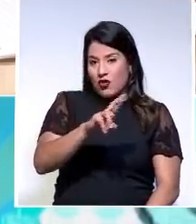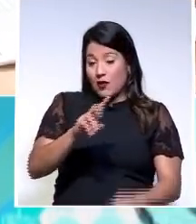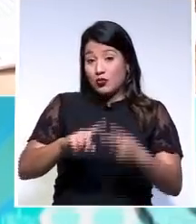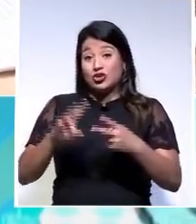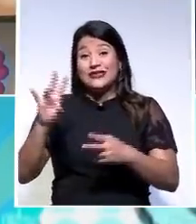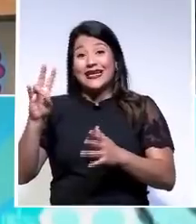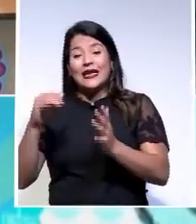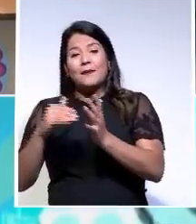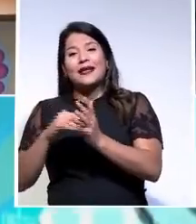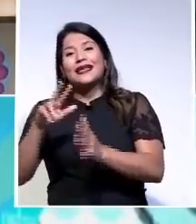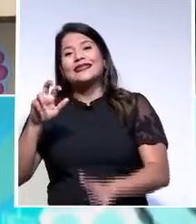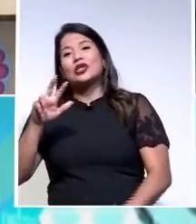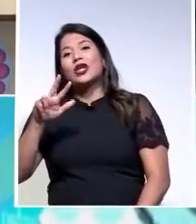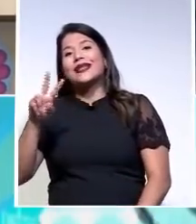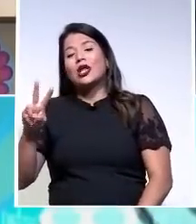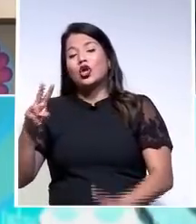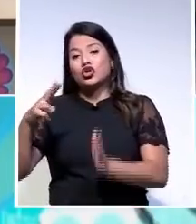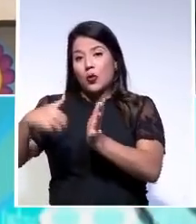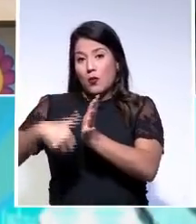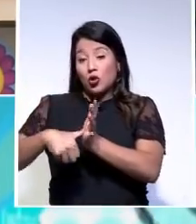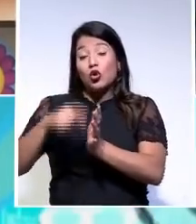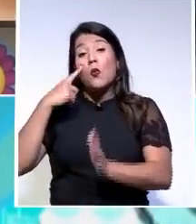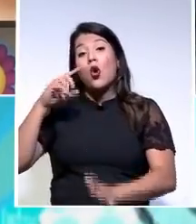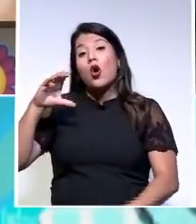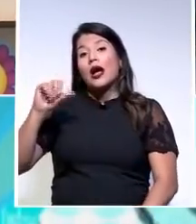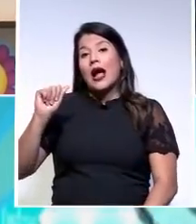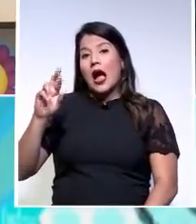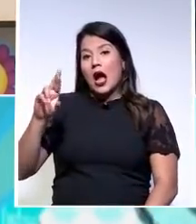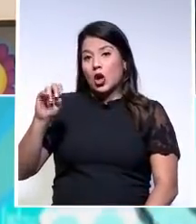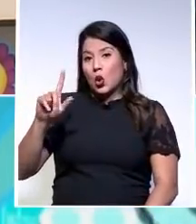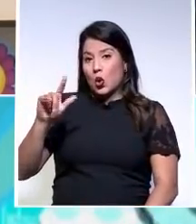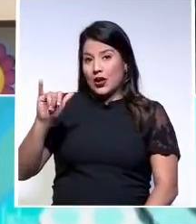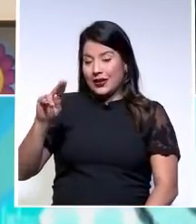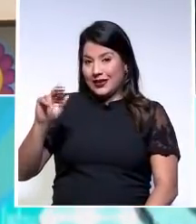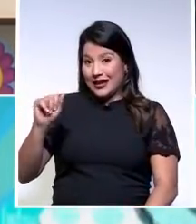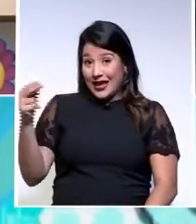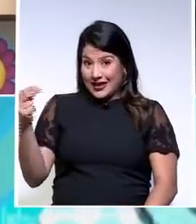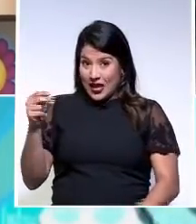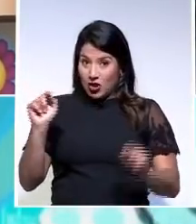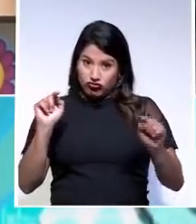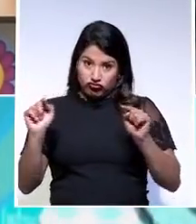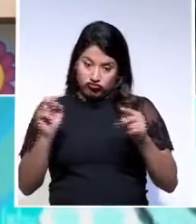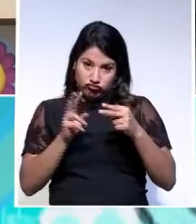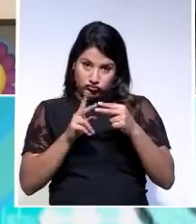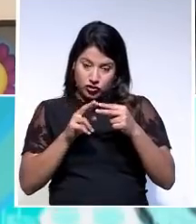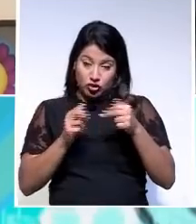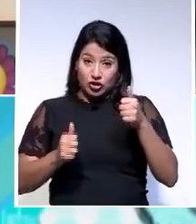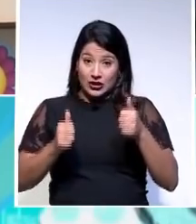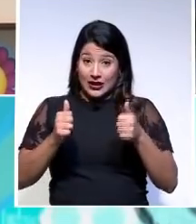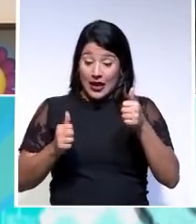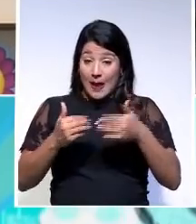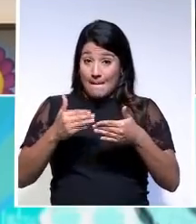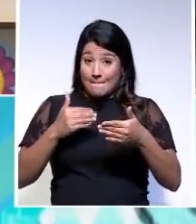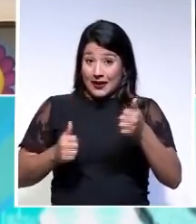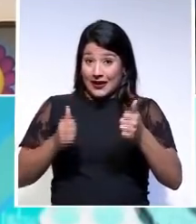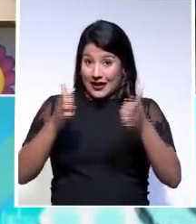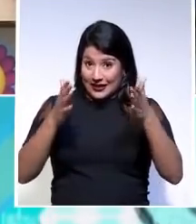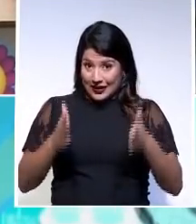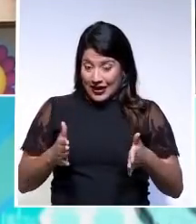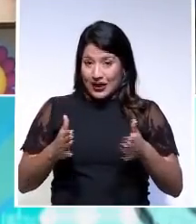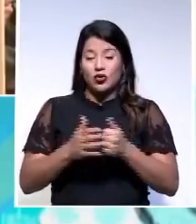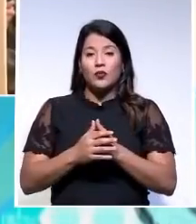7.632 votos a favor de Carolina Hidalgo. Esto propiamente los votos de estas dos tendencias, vamos a omitir